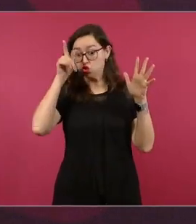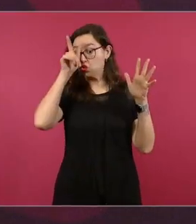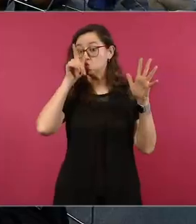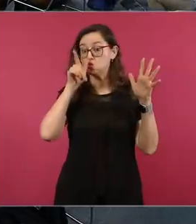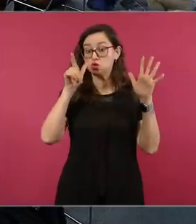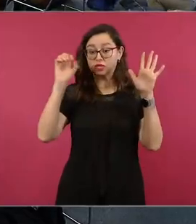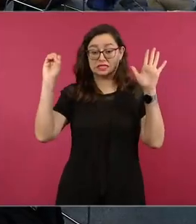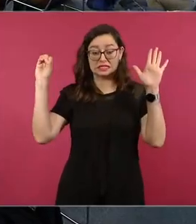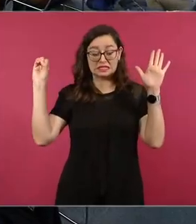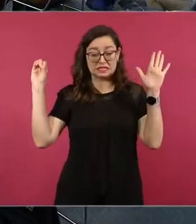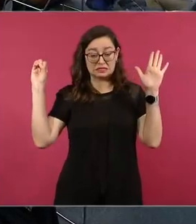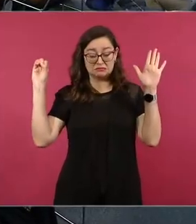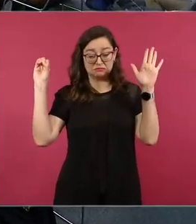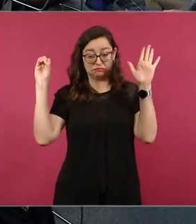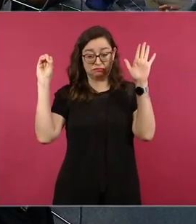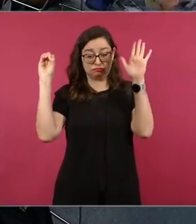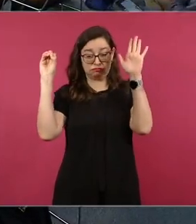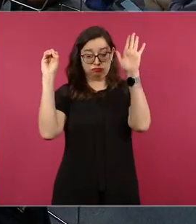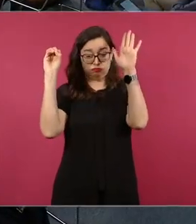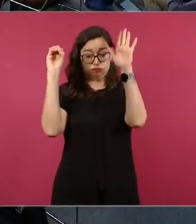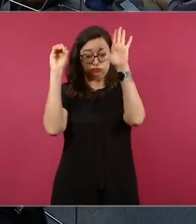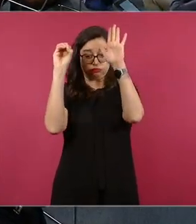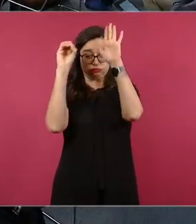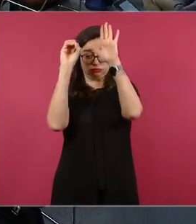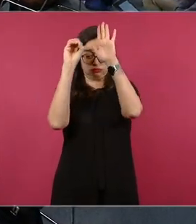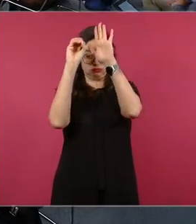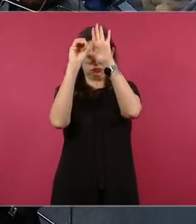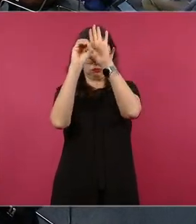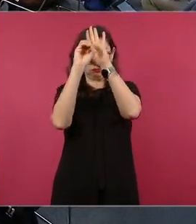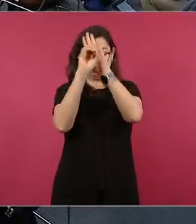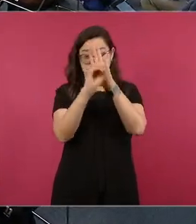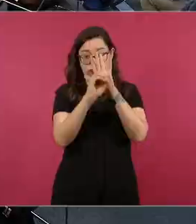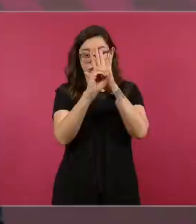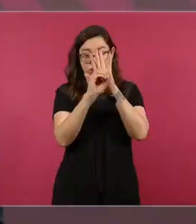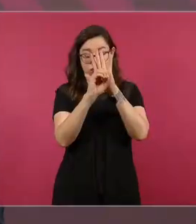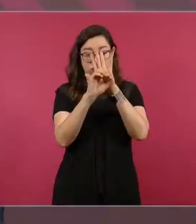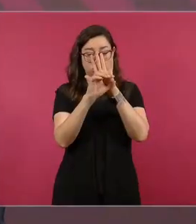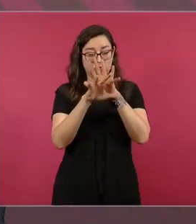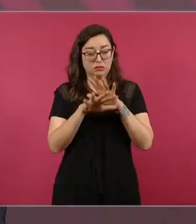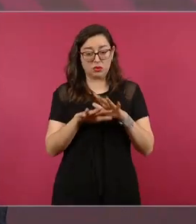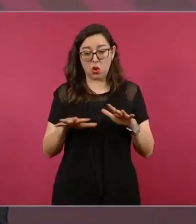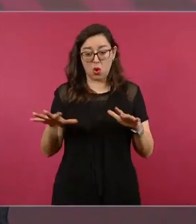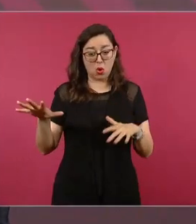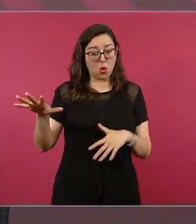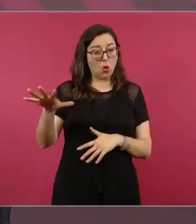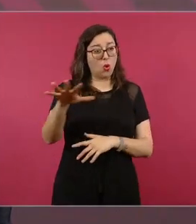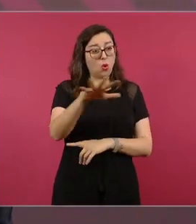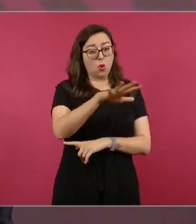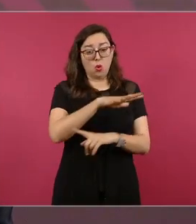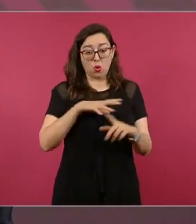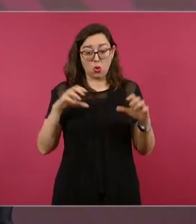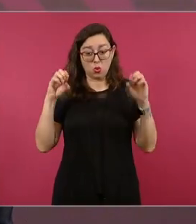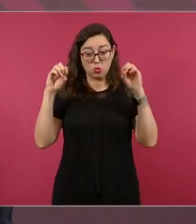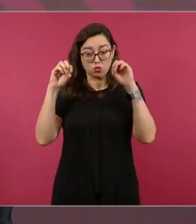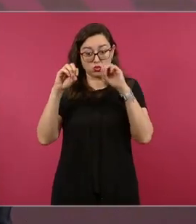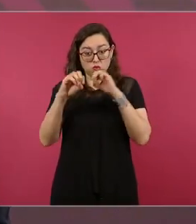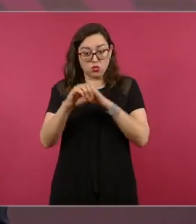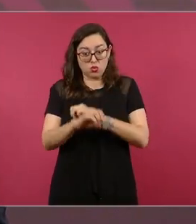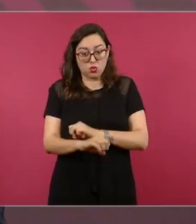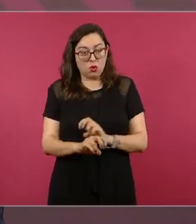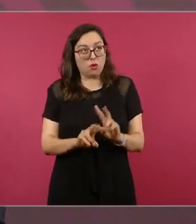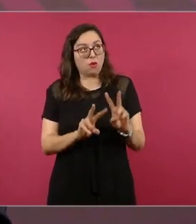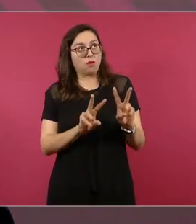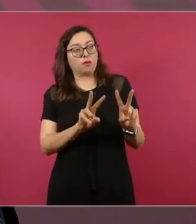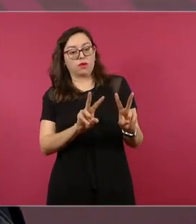estratégico donde se va a apreciar a reflejar